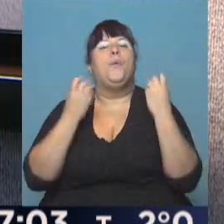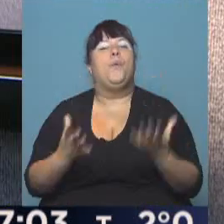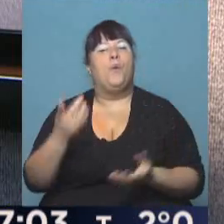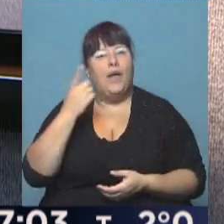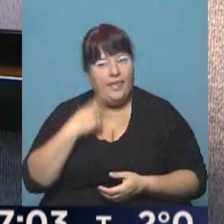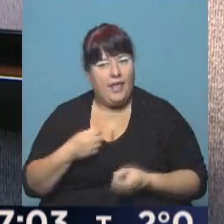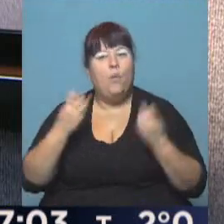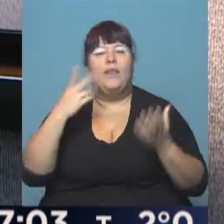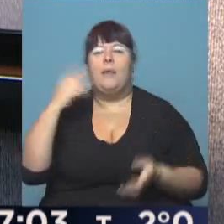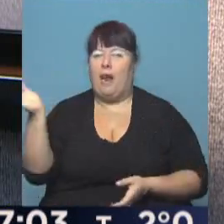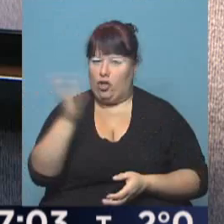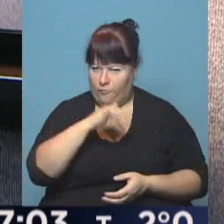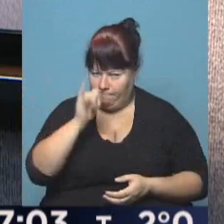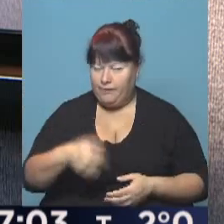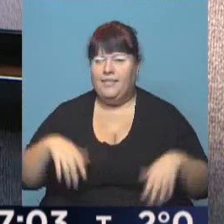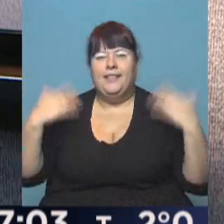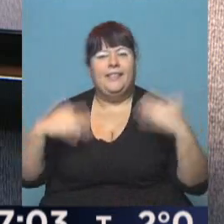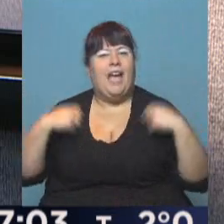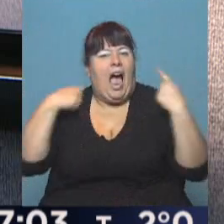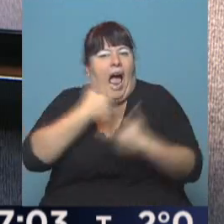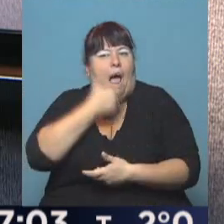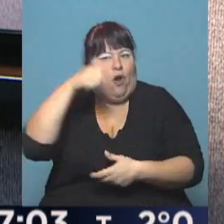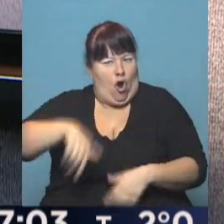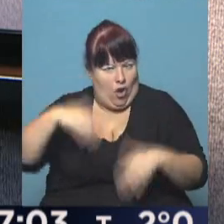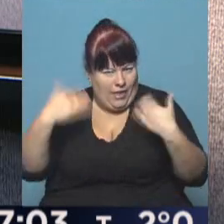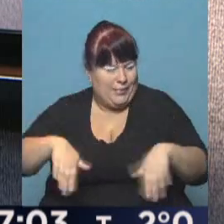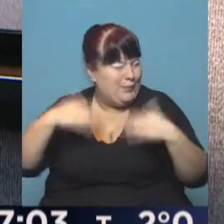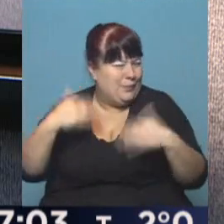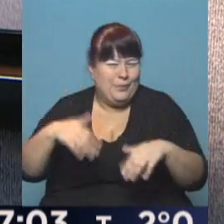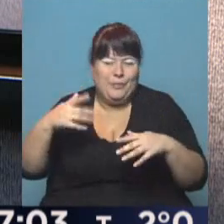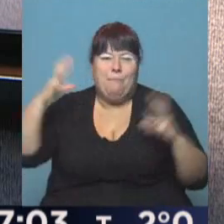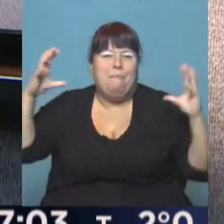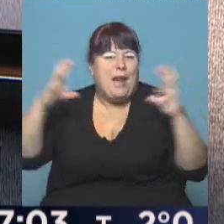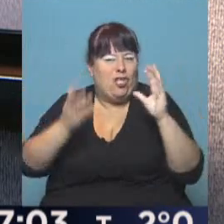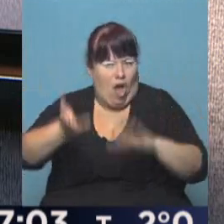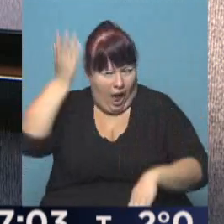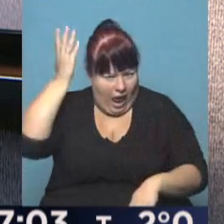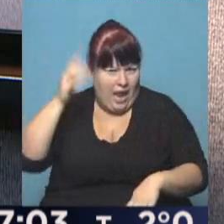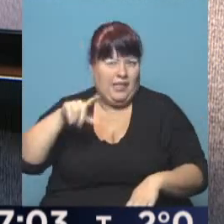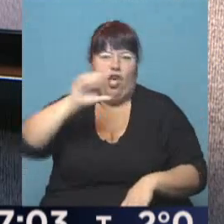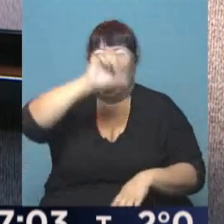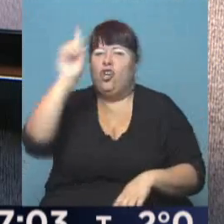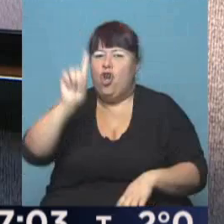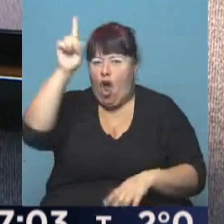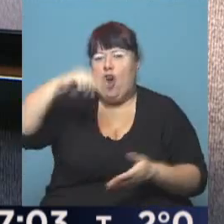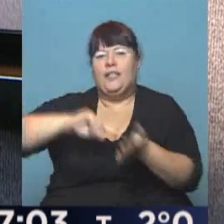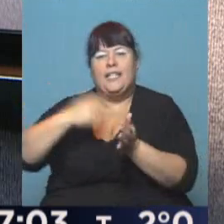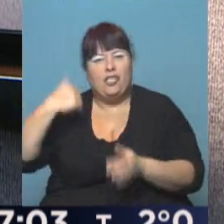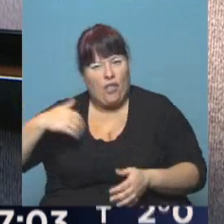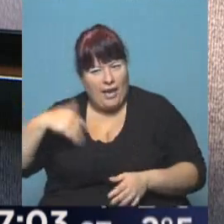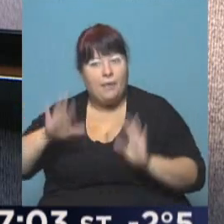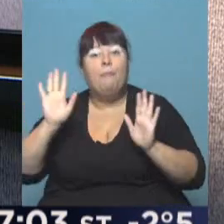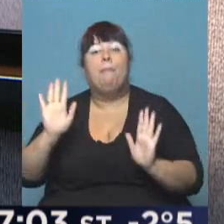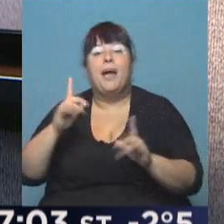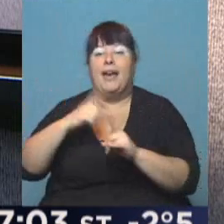Karen. Muy buen día para todos. Y muchísimo abrigo para hoy. Alta, alta la presión atmosférica en todo el norte y centro del país, pero